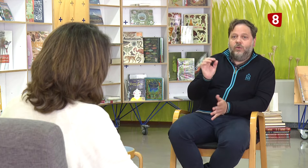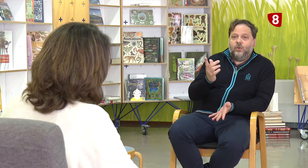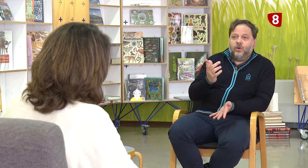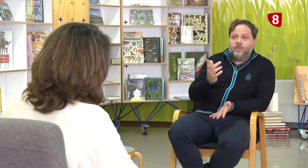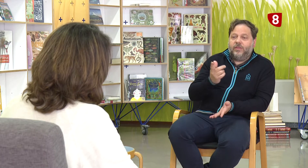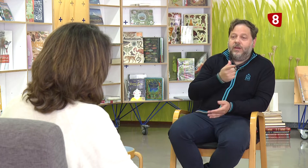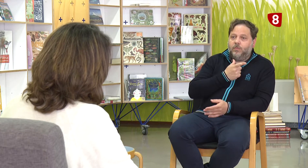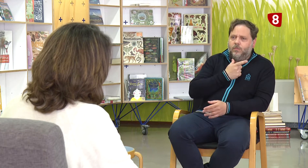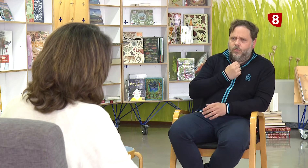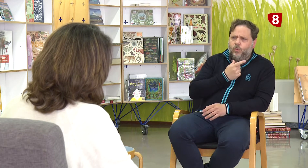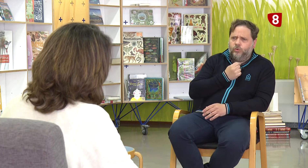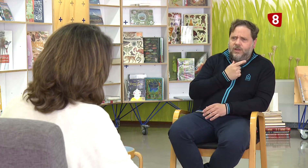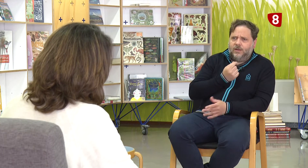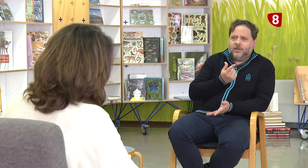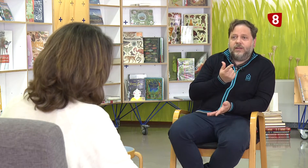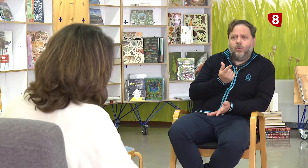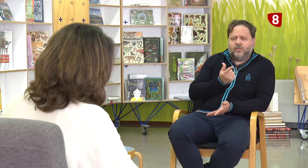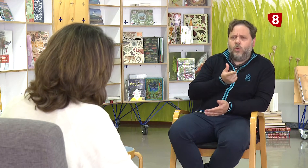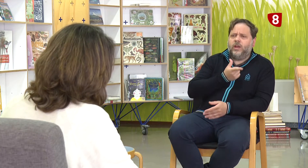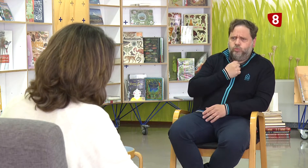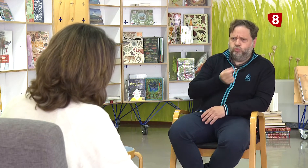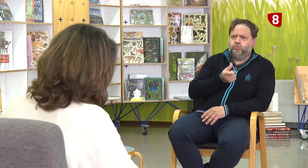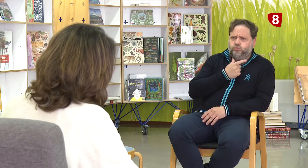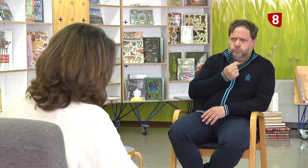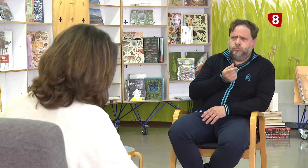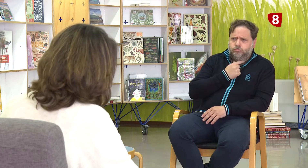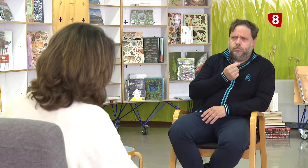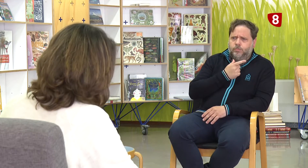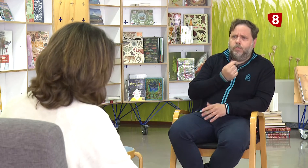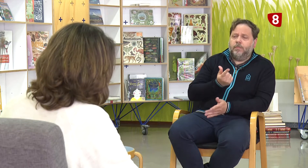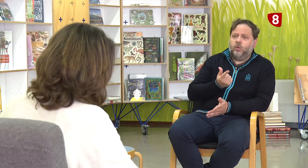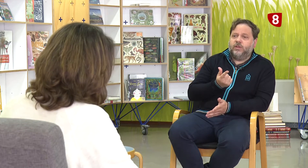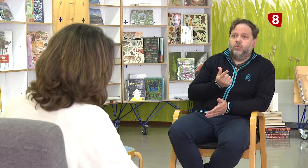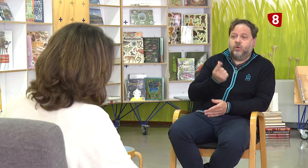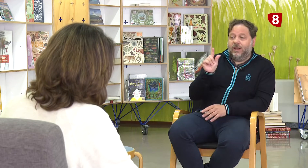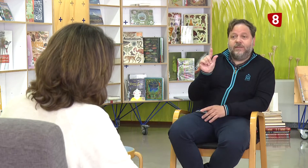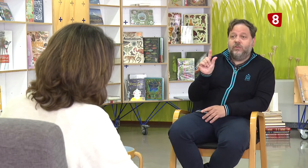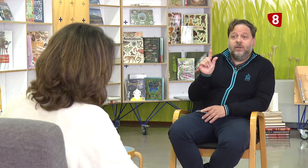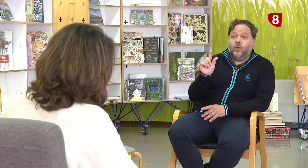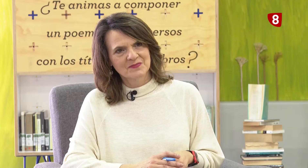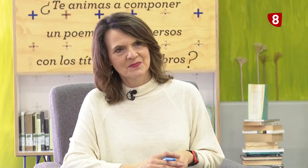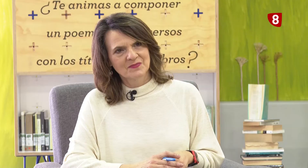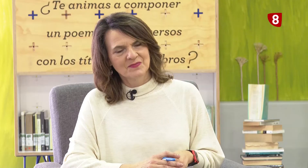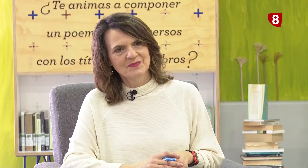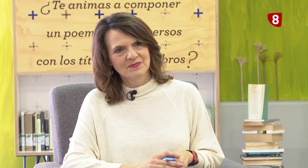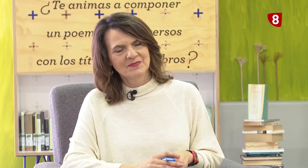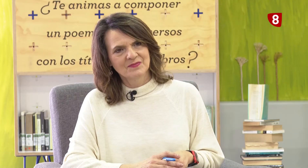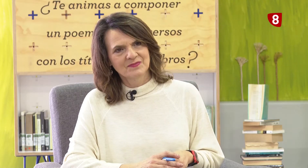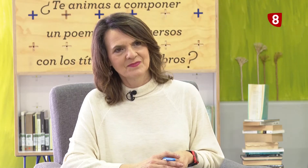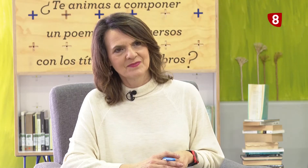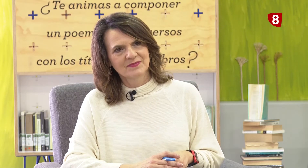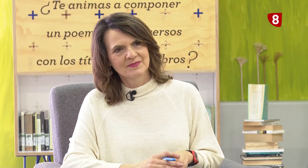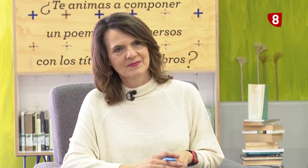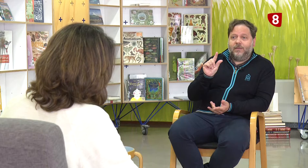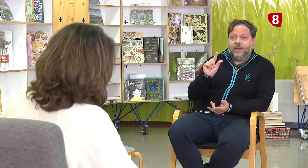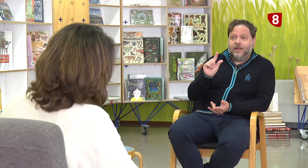no es lo mismo decir gusta que te gusta algo que te gusta mucho me gusta mucho el signo no cambia no varía